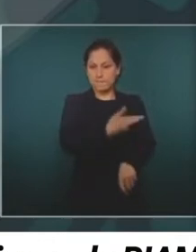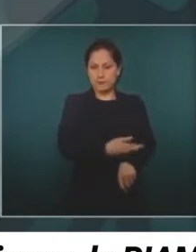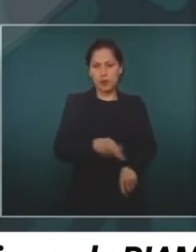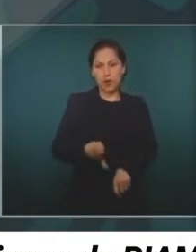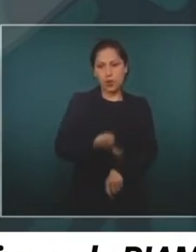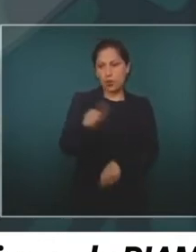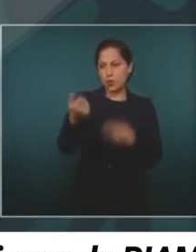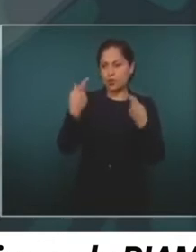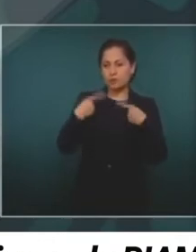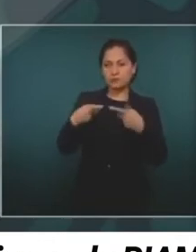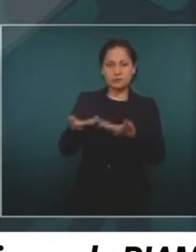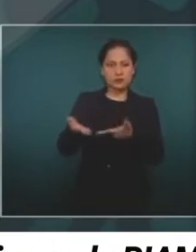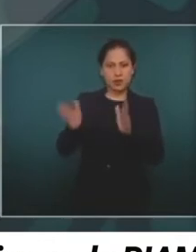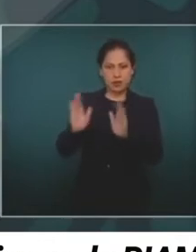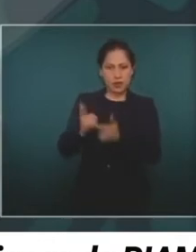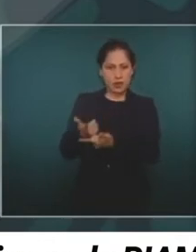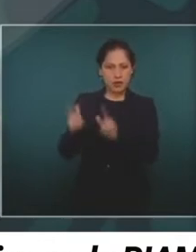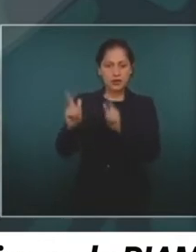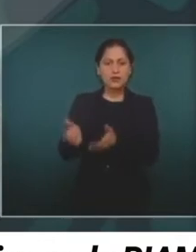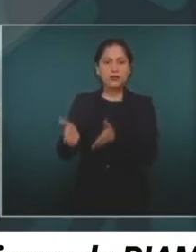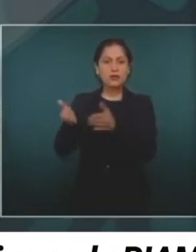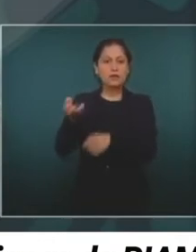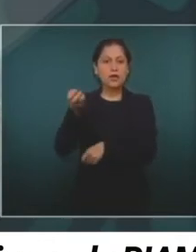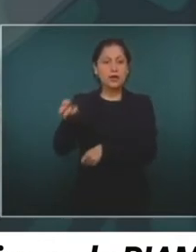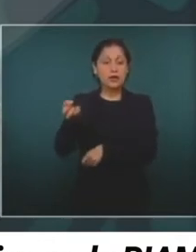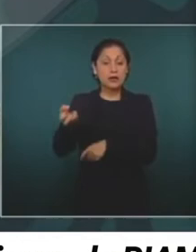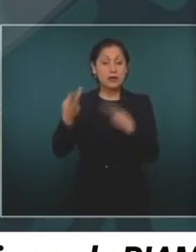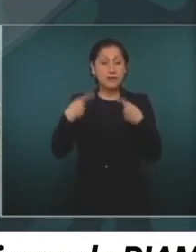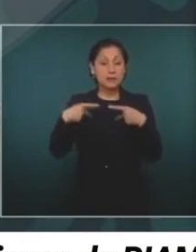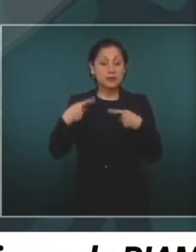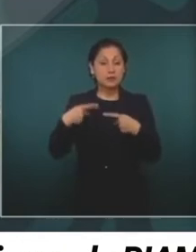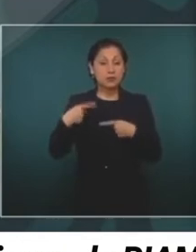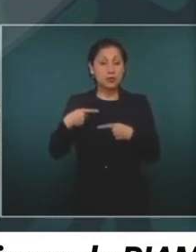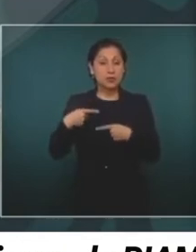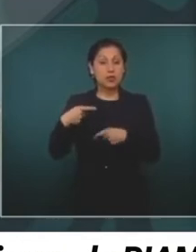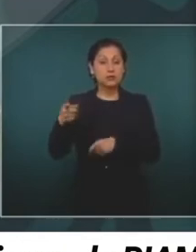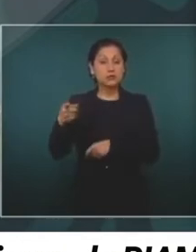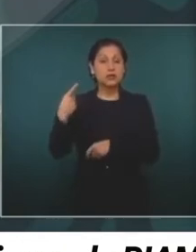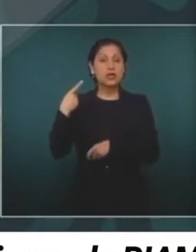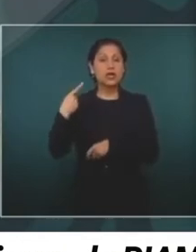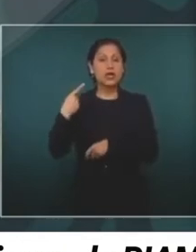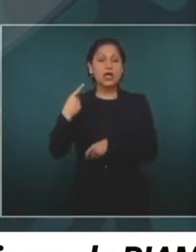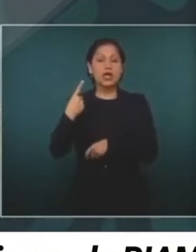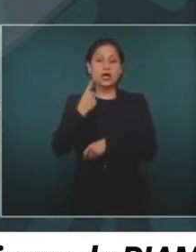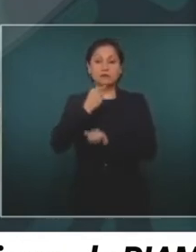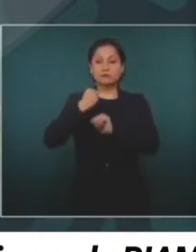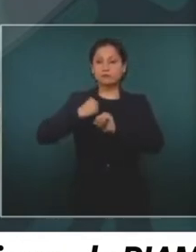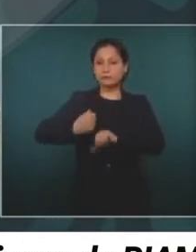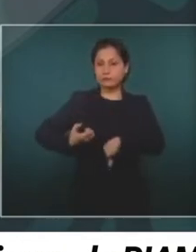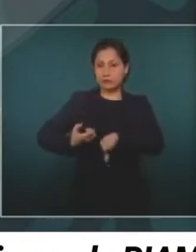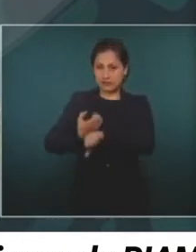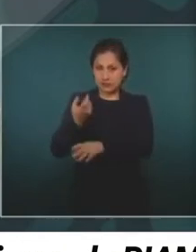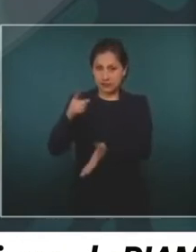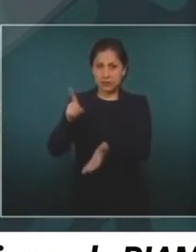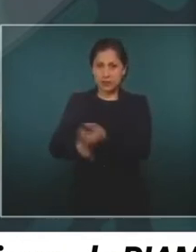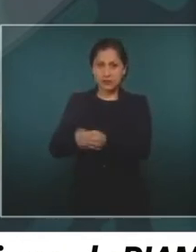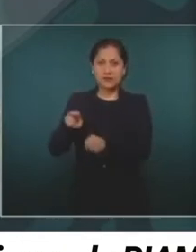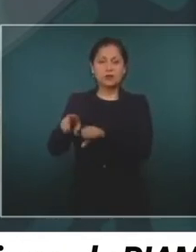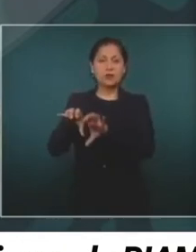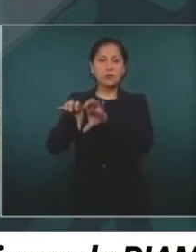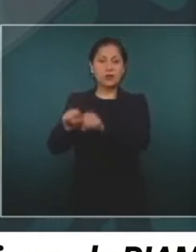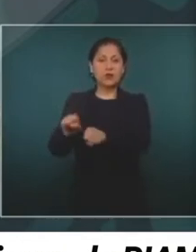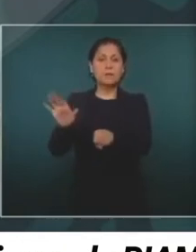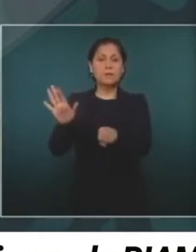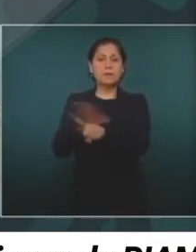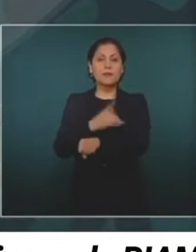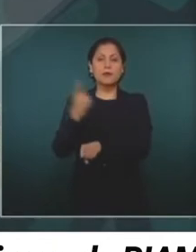que se encontraba muy cerca de la refinería Ingeniero Antonio M. Amor, mejor conocida como Riama, en Salamanca. Así lo dio a conocer el día de